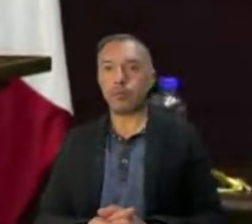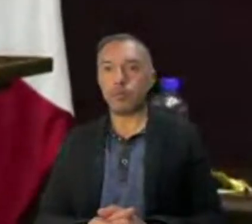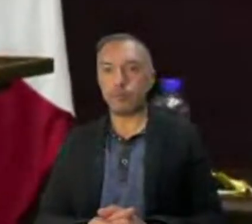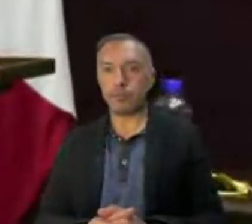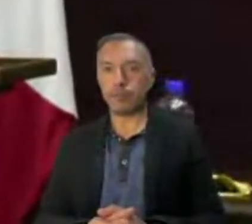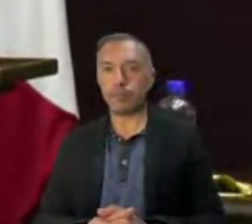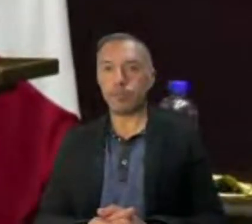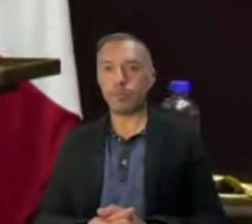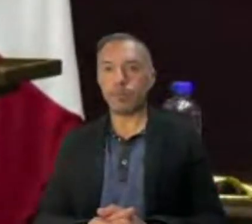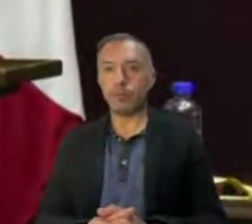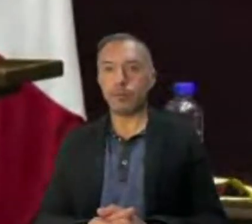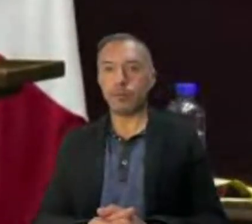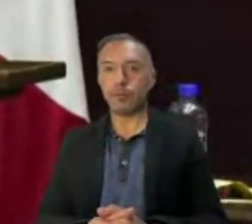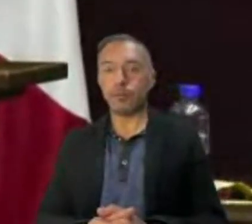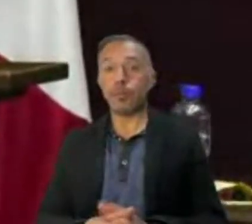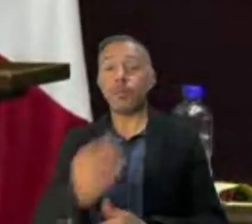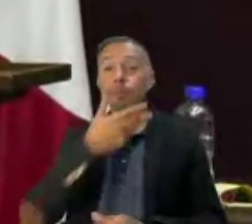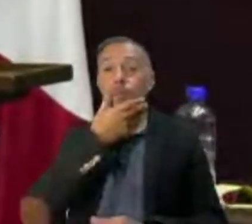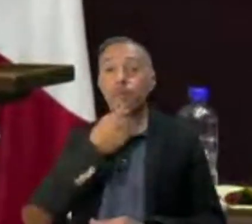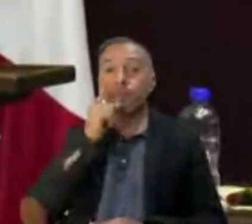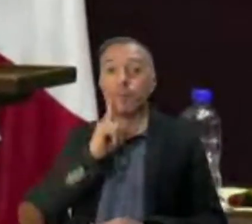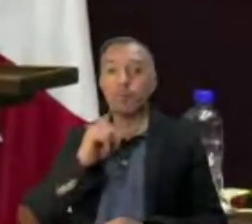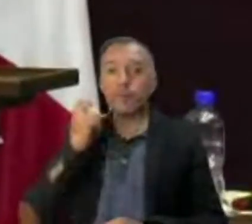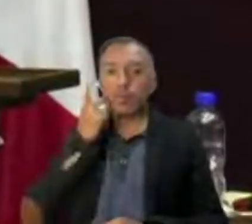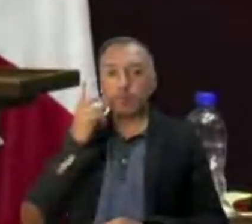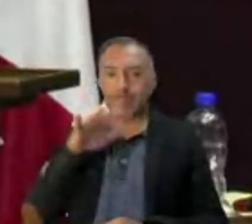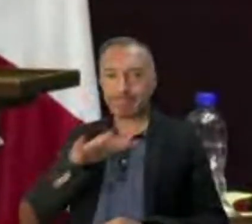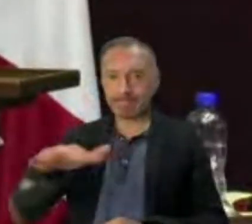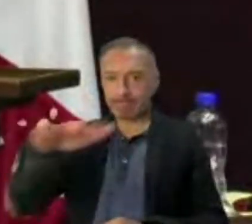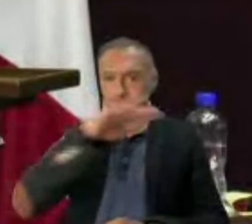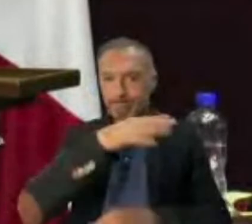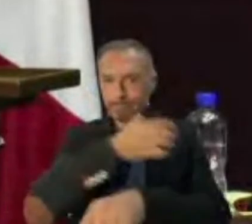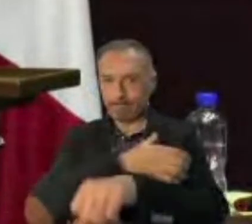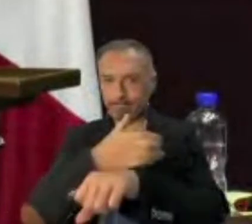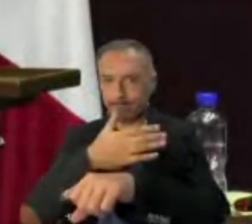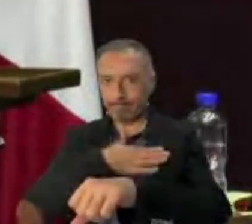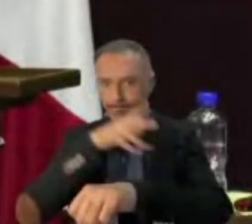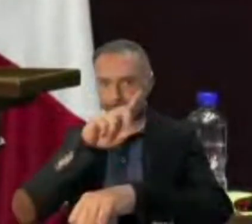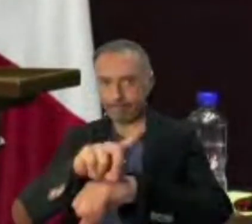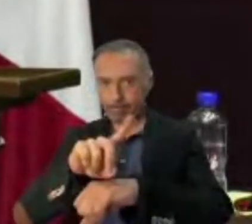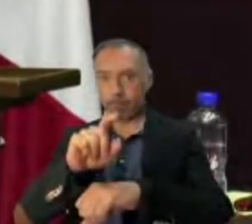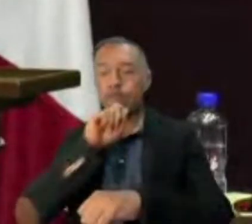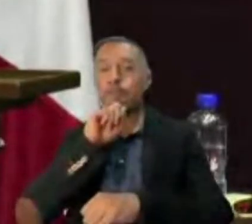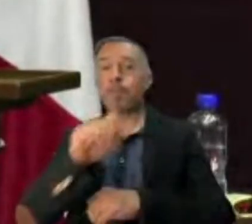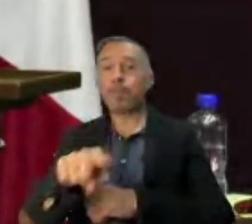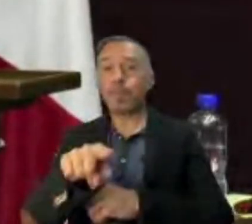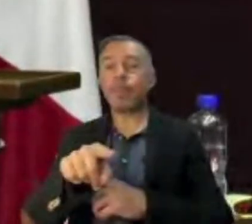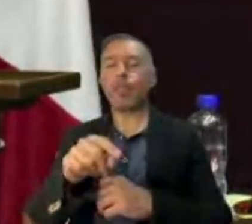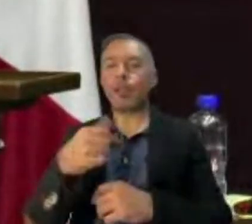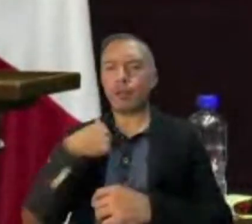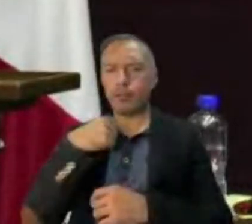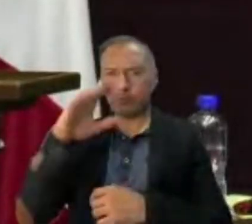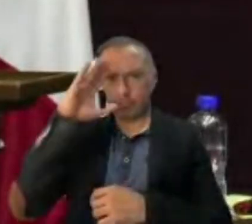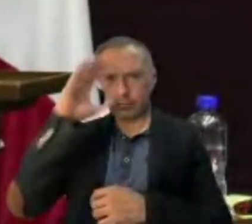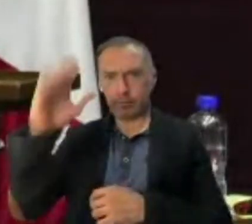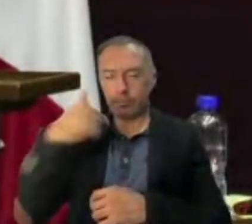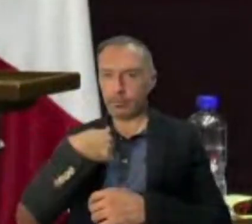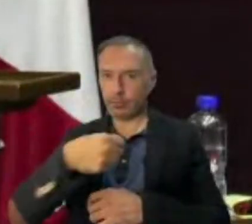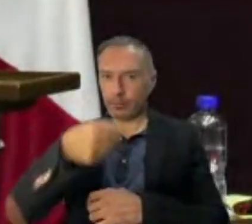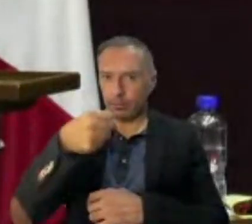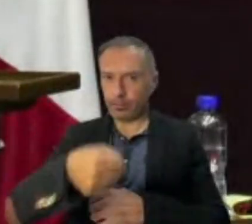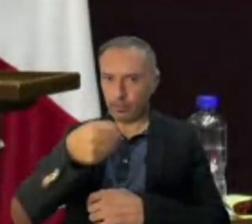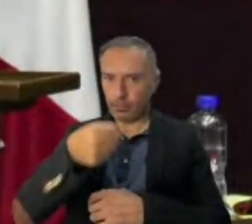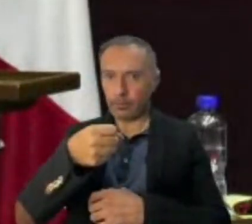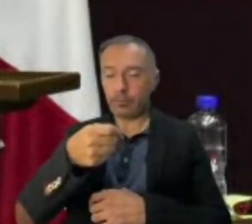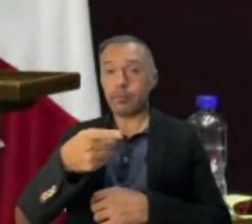Muy buen día a todos mis compañeros y compañeras diputados. De igual forma, un saludo cordial y especial a toda la gente que nos